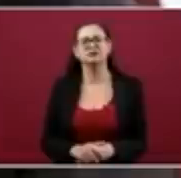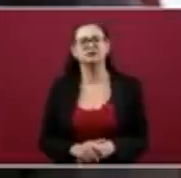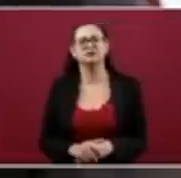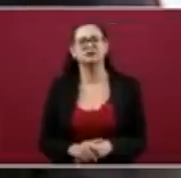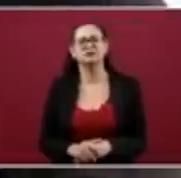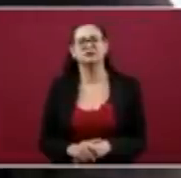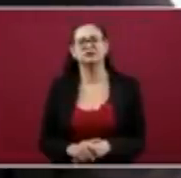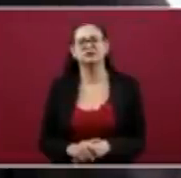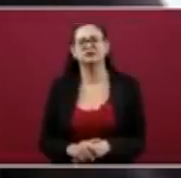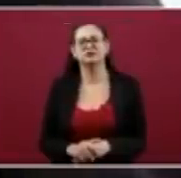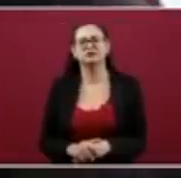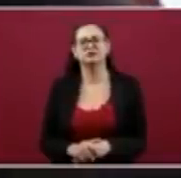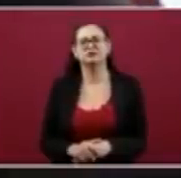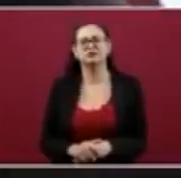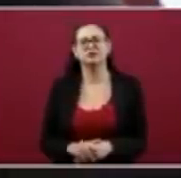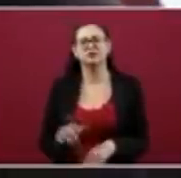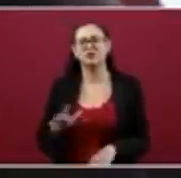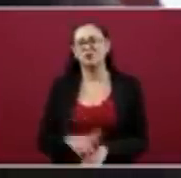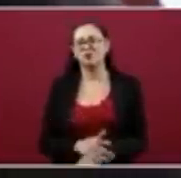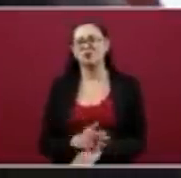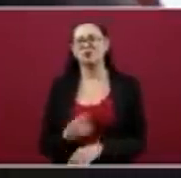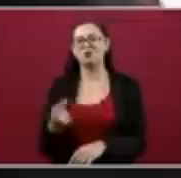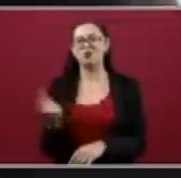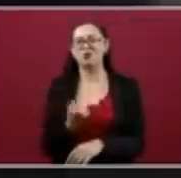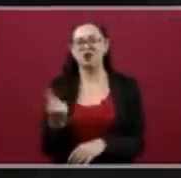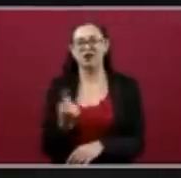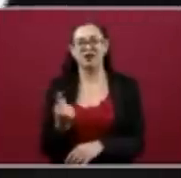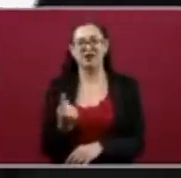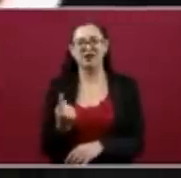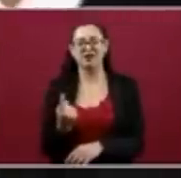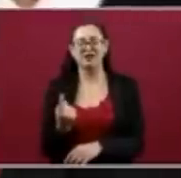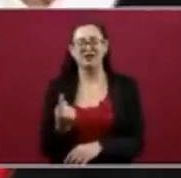Porque hay quienes me dicen